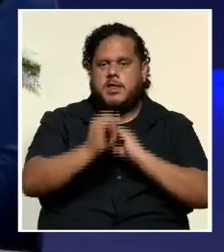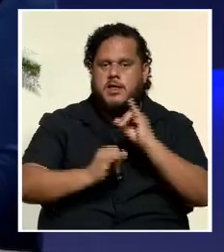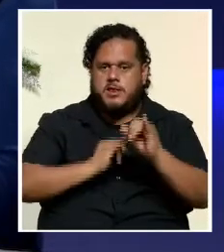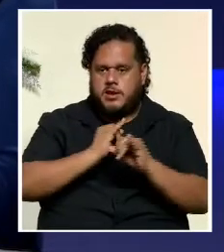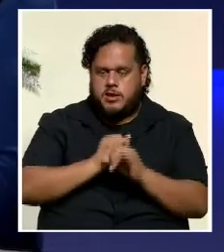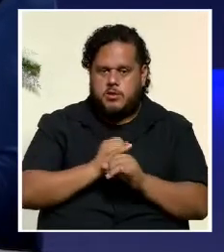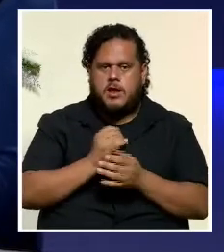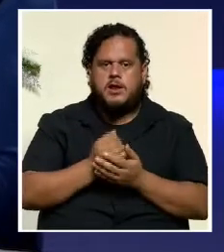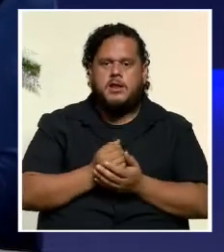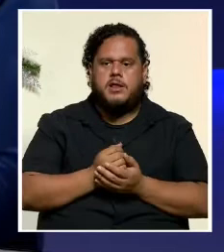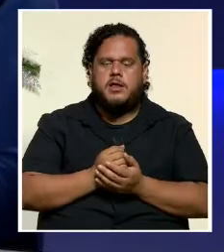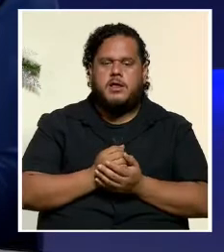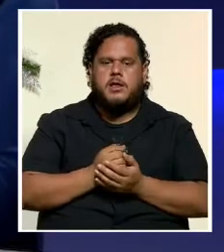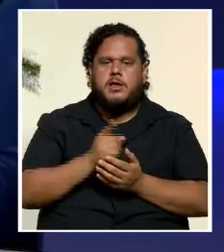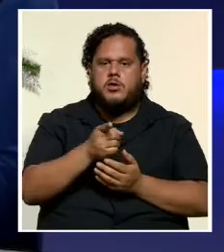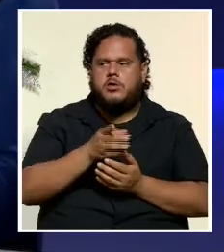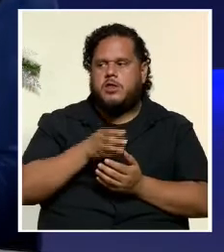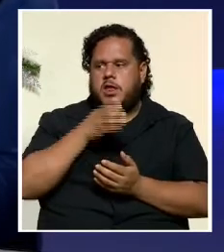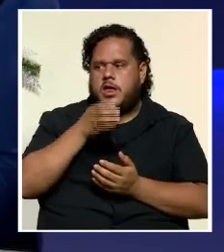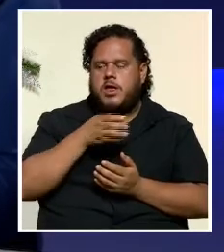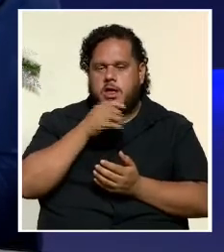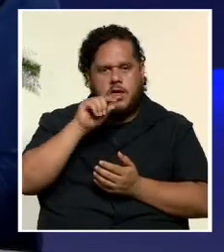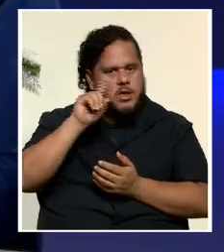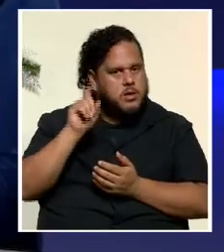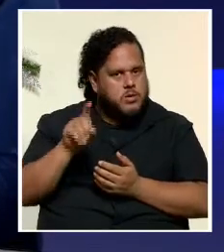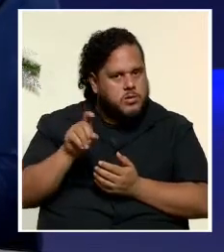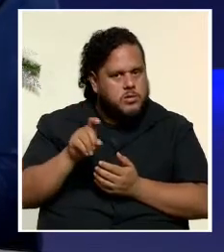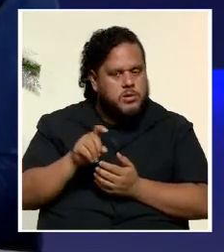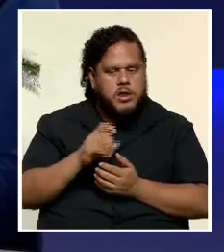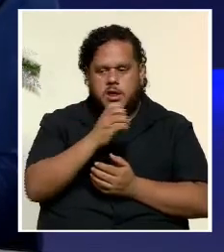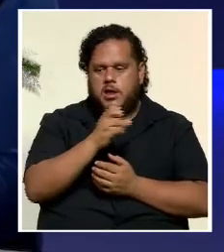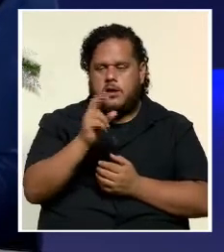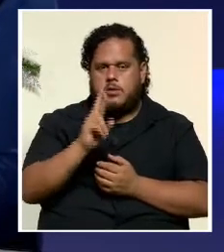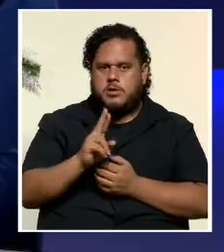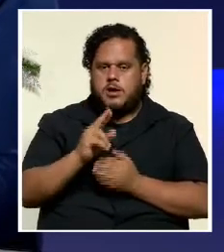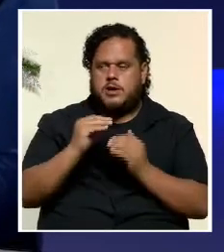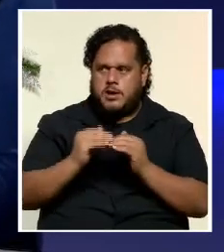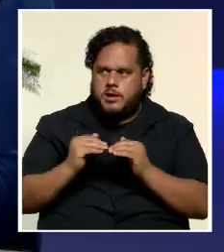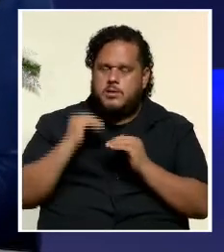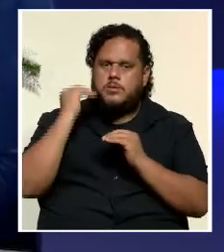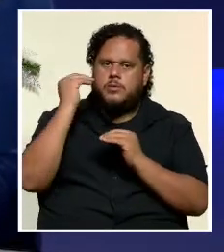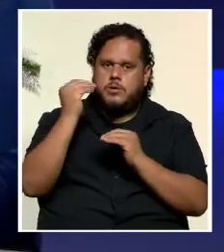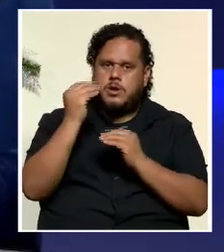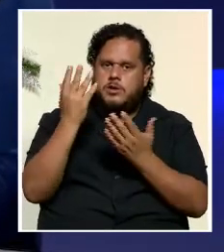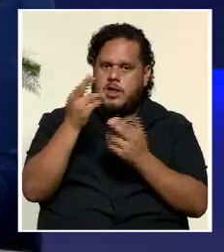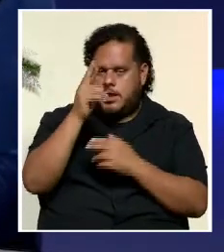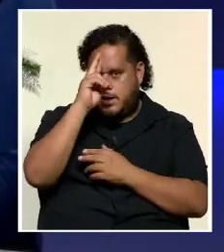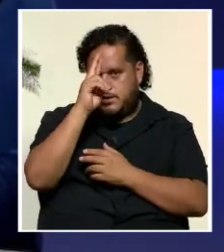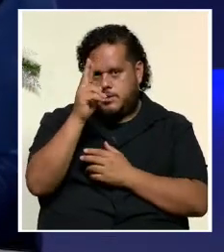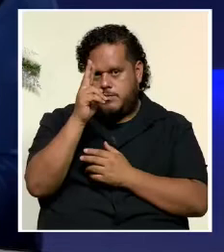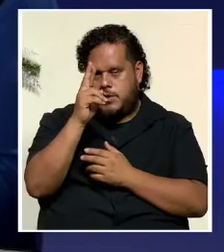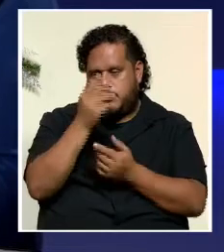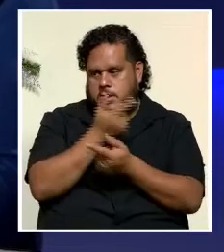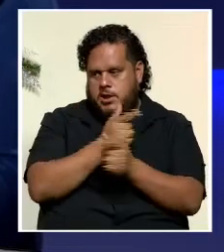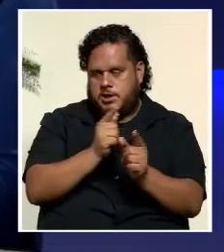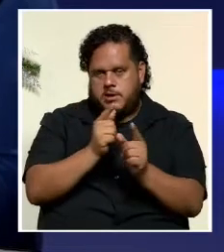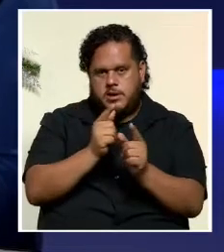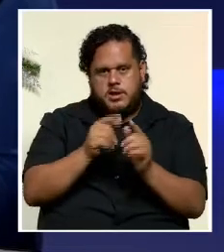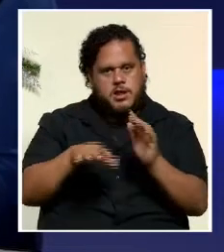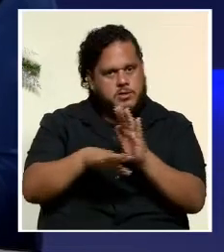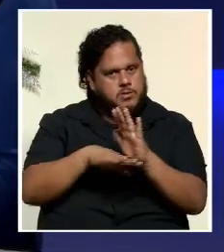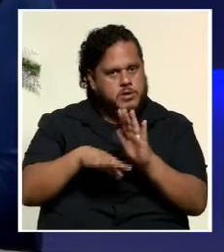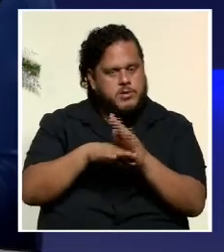usted consulte, Costa Rica sale muy alto rankeado en el respeto a las libertades